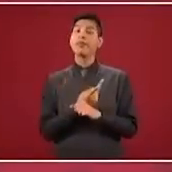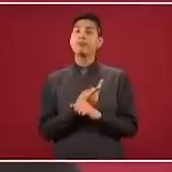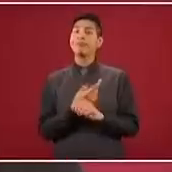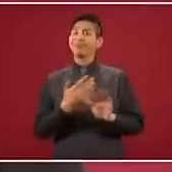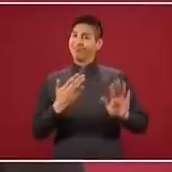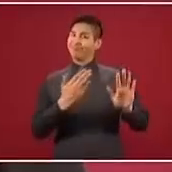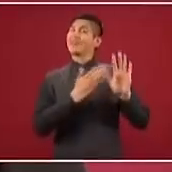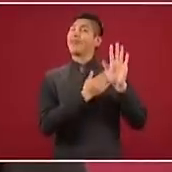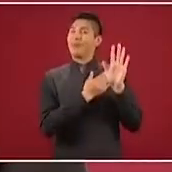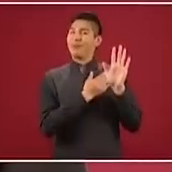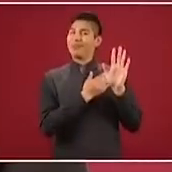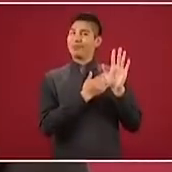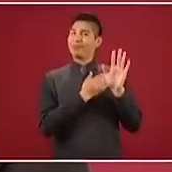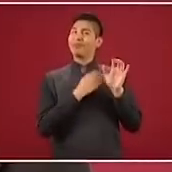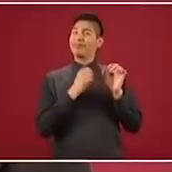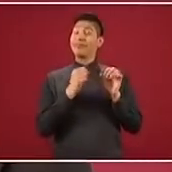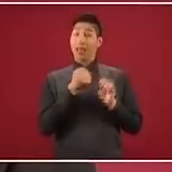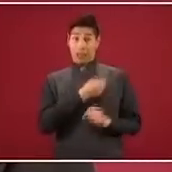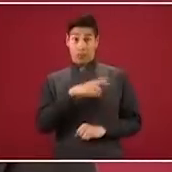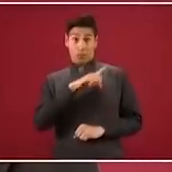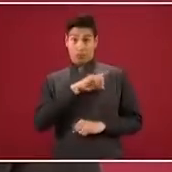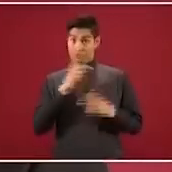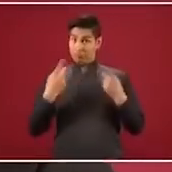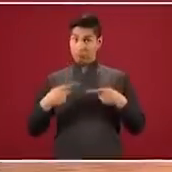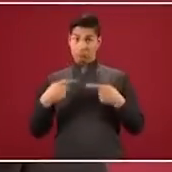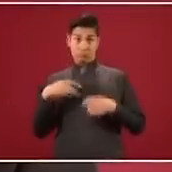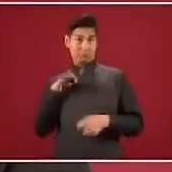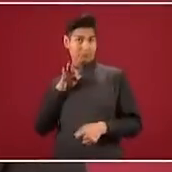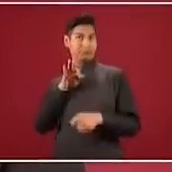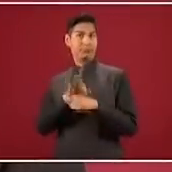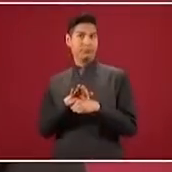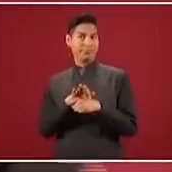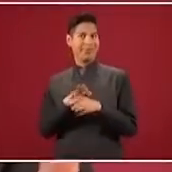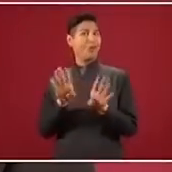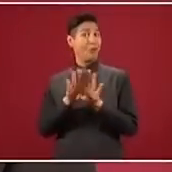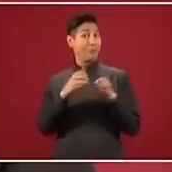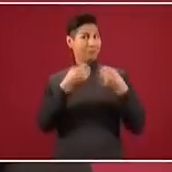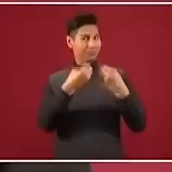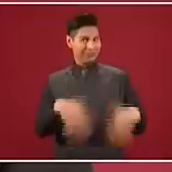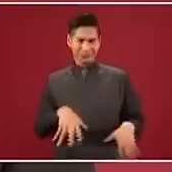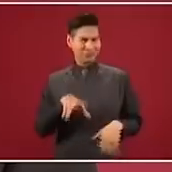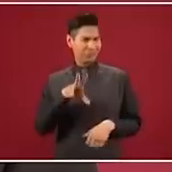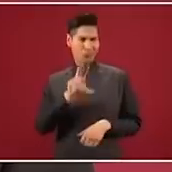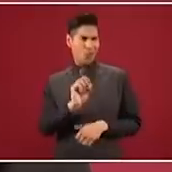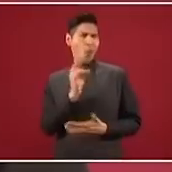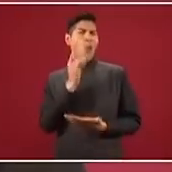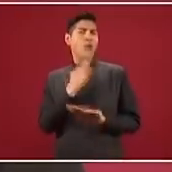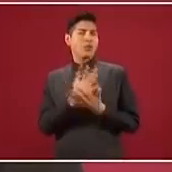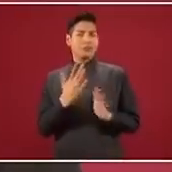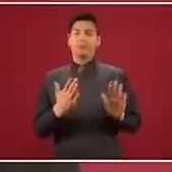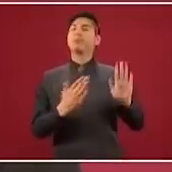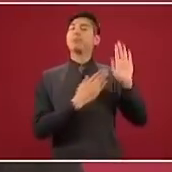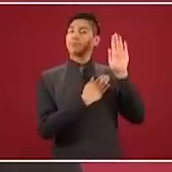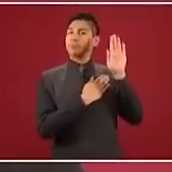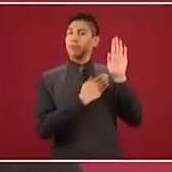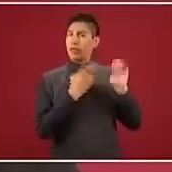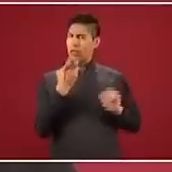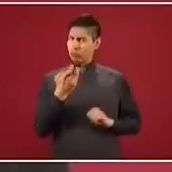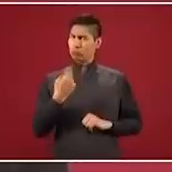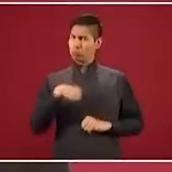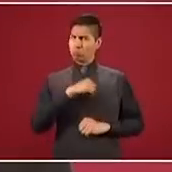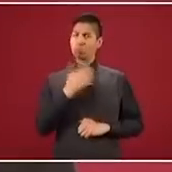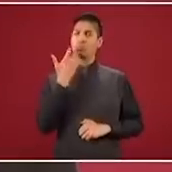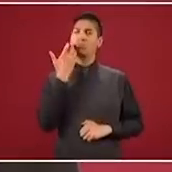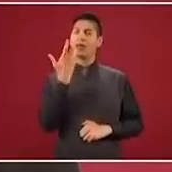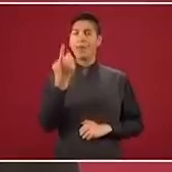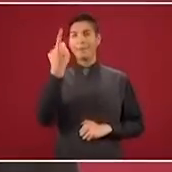de garantizar servicios gratuitos. Es decir, no es ceder, es comprometerse. Eso es lo que se le pide en el convenio